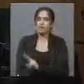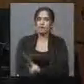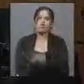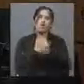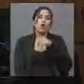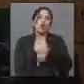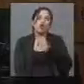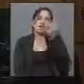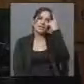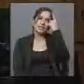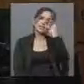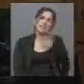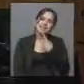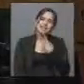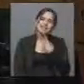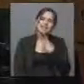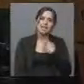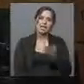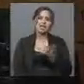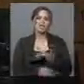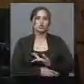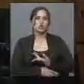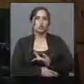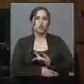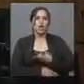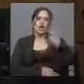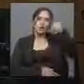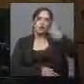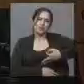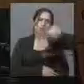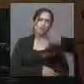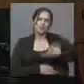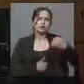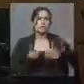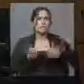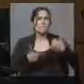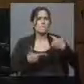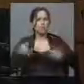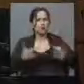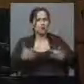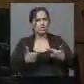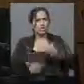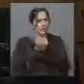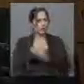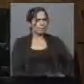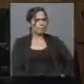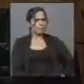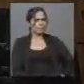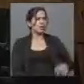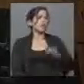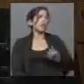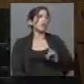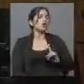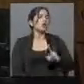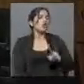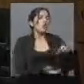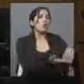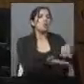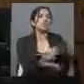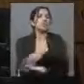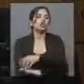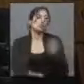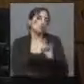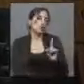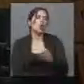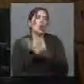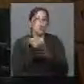es que haya una fuerte decisión política del Ejecutivo... ...de que ya no sectorialmente, sino como gobierno, en los próximos